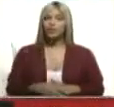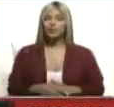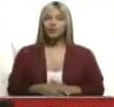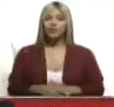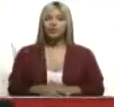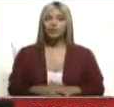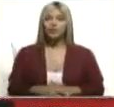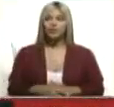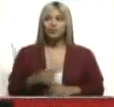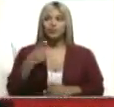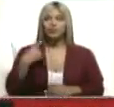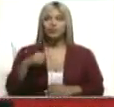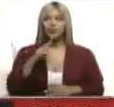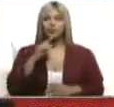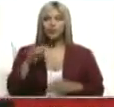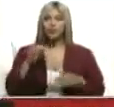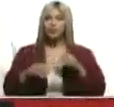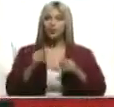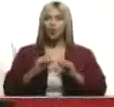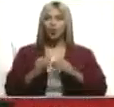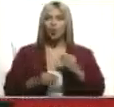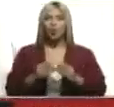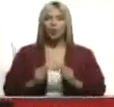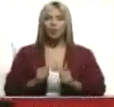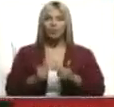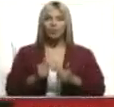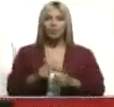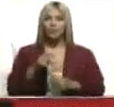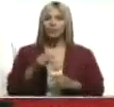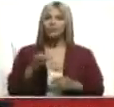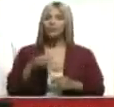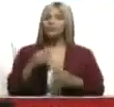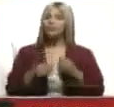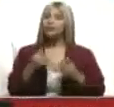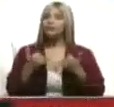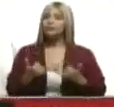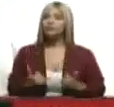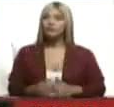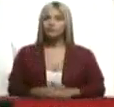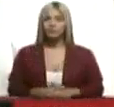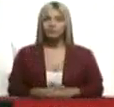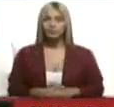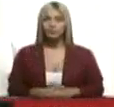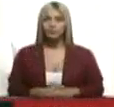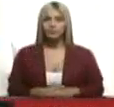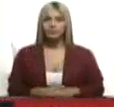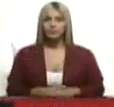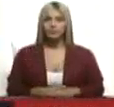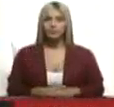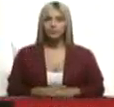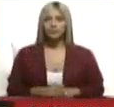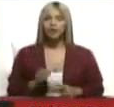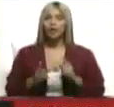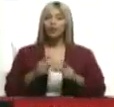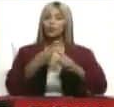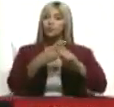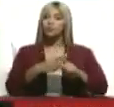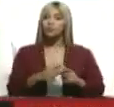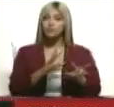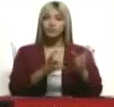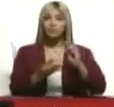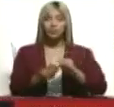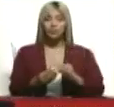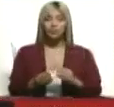la importancia que tiene Citgo, cómo inició esto, en qué momento nos encontramos. Sí. Ya lo resumí en algunas cifras, Emma, ahorita, ¿no?